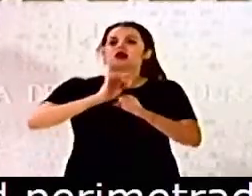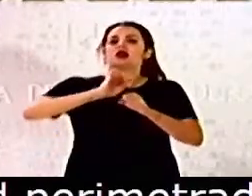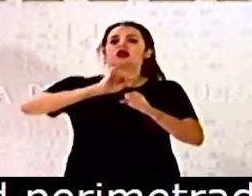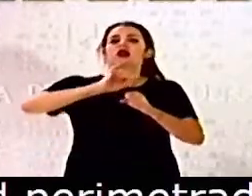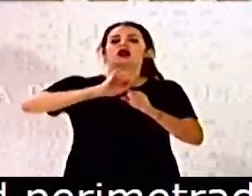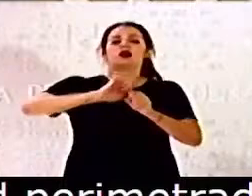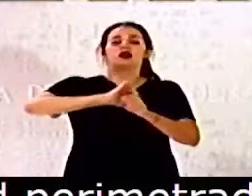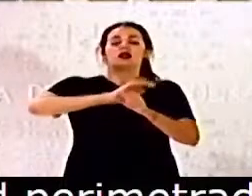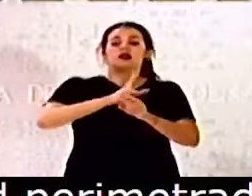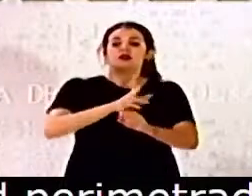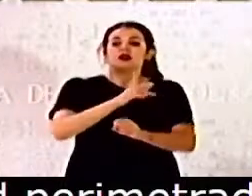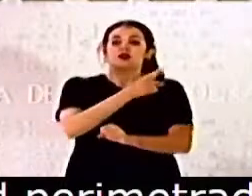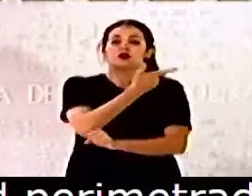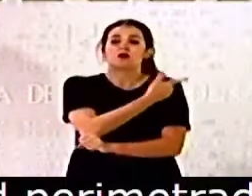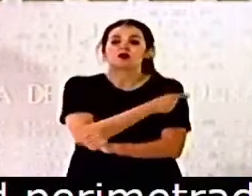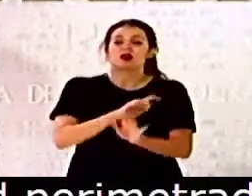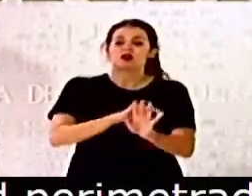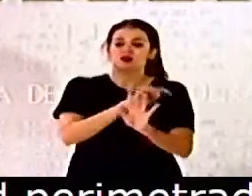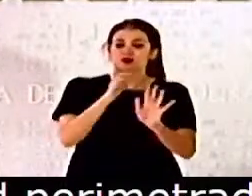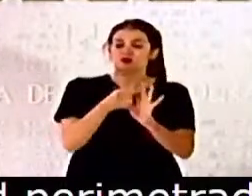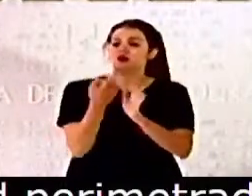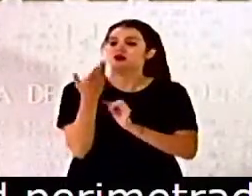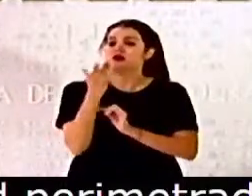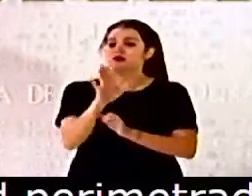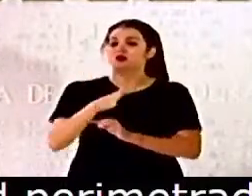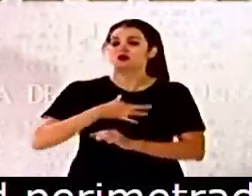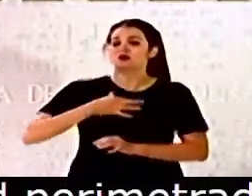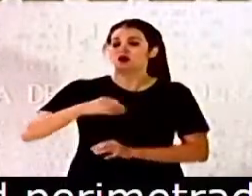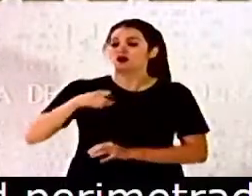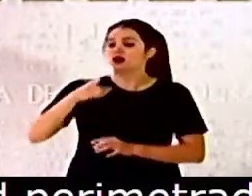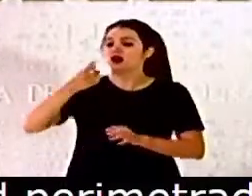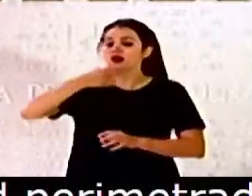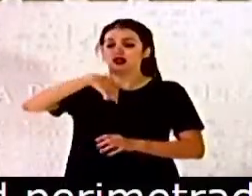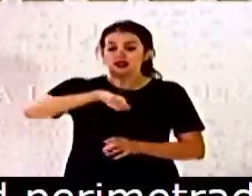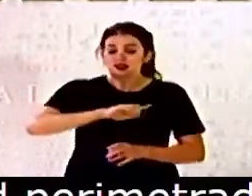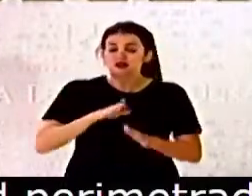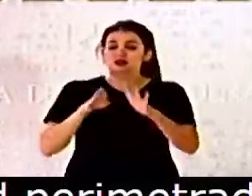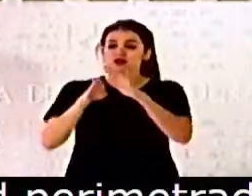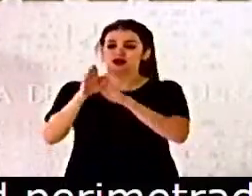entrar a la casa rural o al hotel rural. ¿Por qué no?